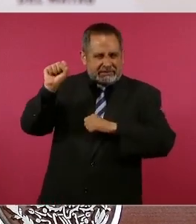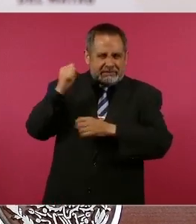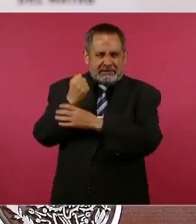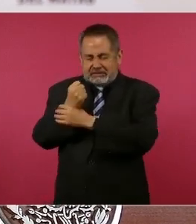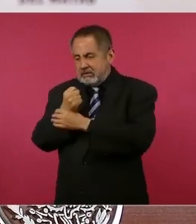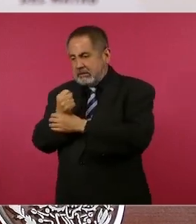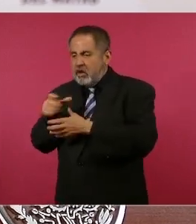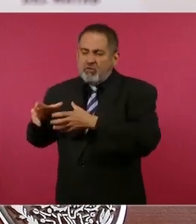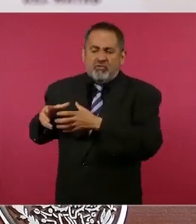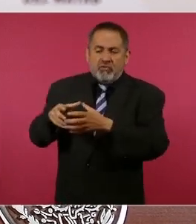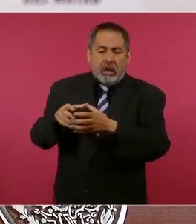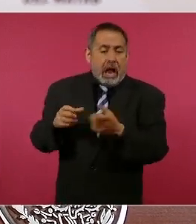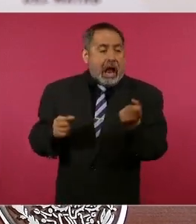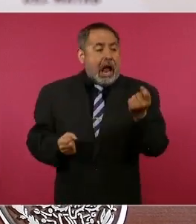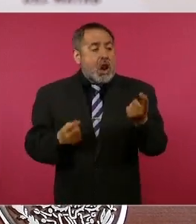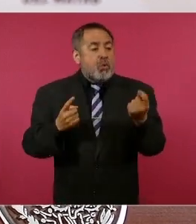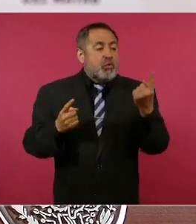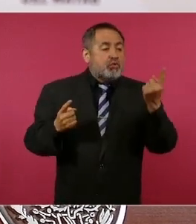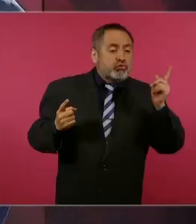Después se supo de que